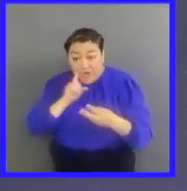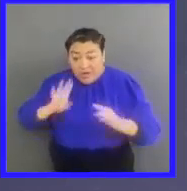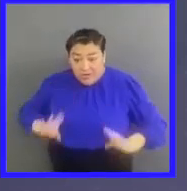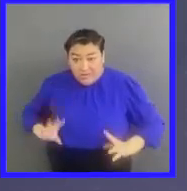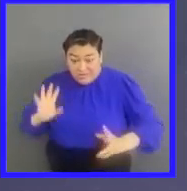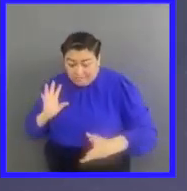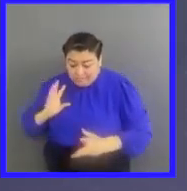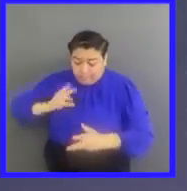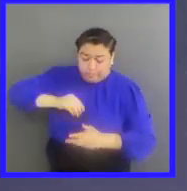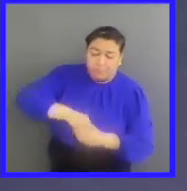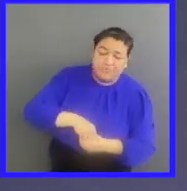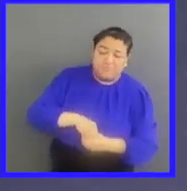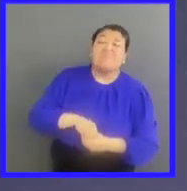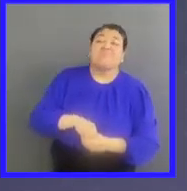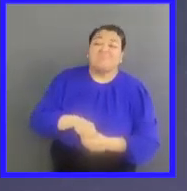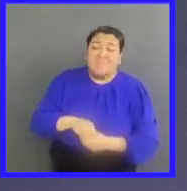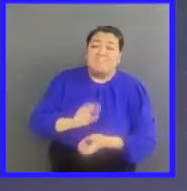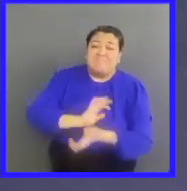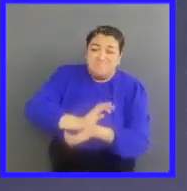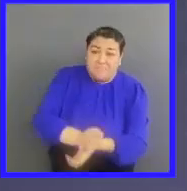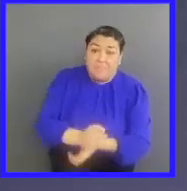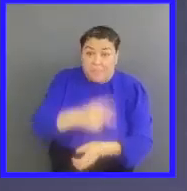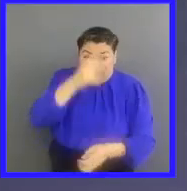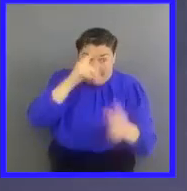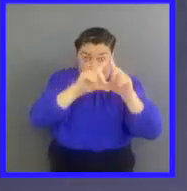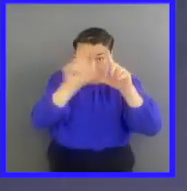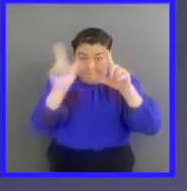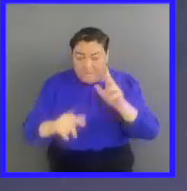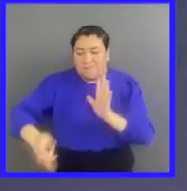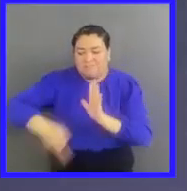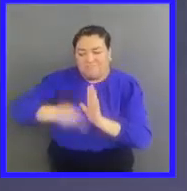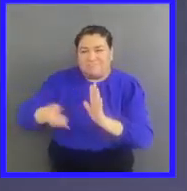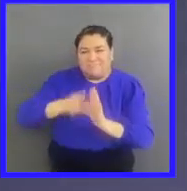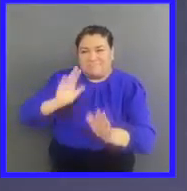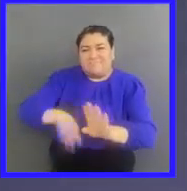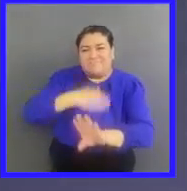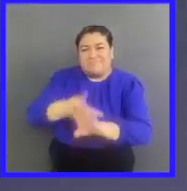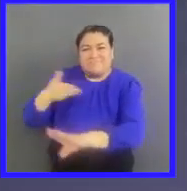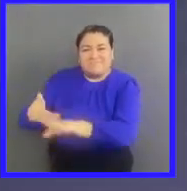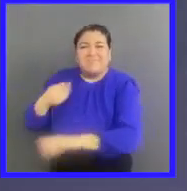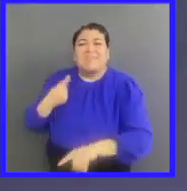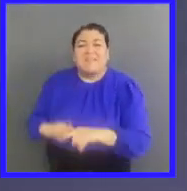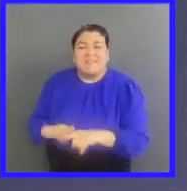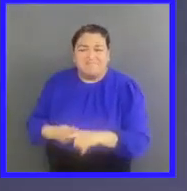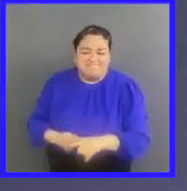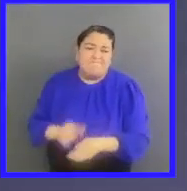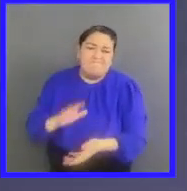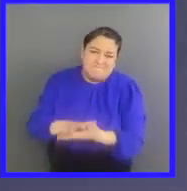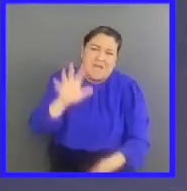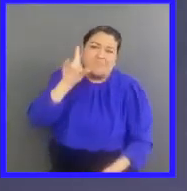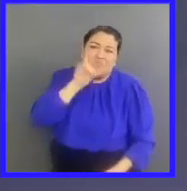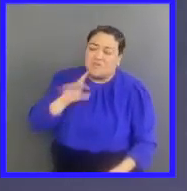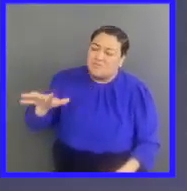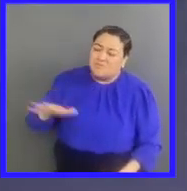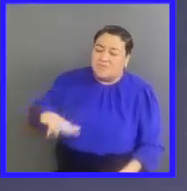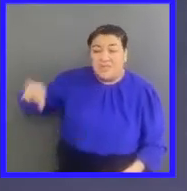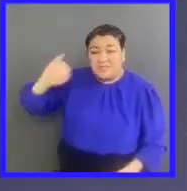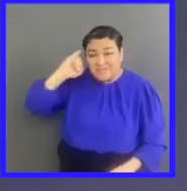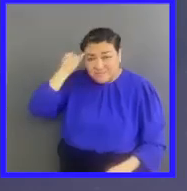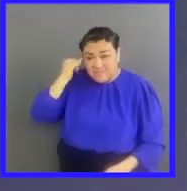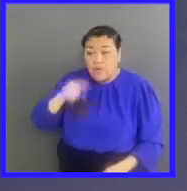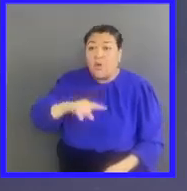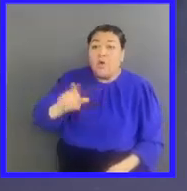desigualdades estructurales en México afectan en mayor medida a las mujeres y son las mujeres indígenas y afromexicanas las que enfrentamos en